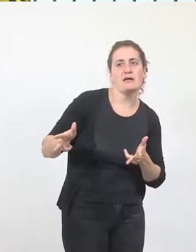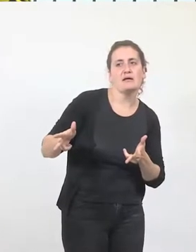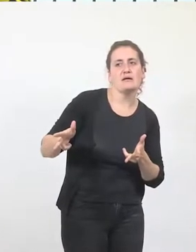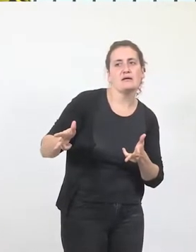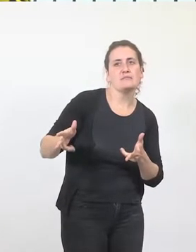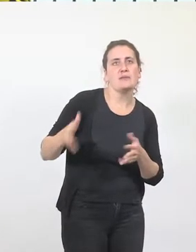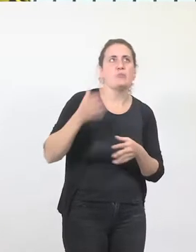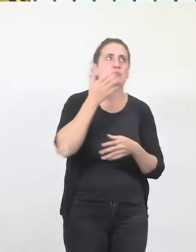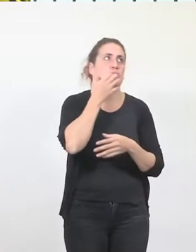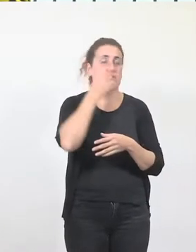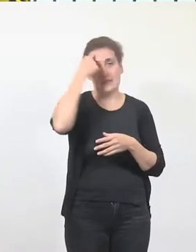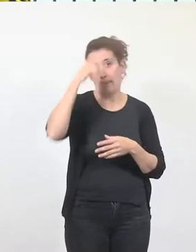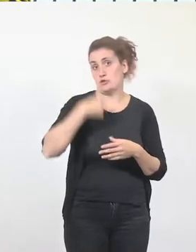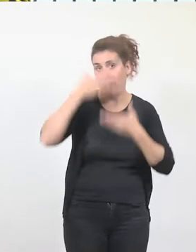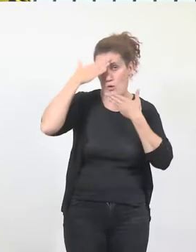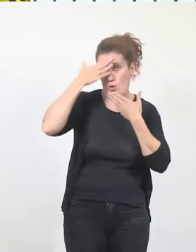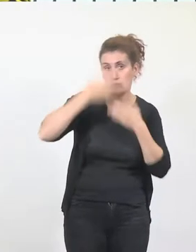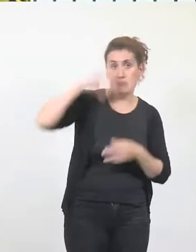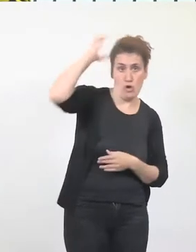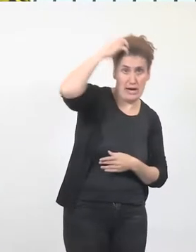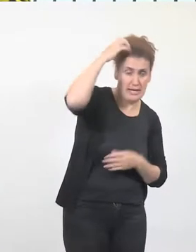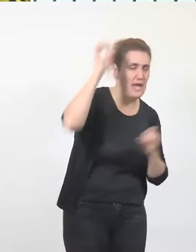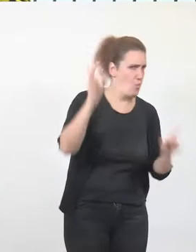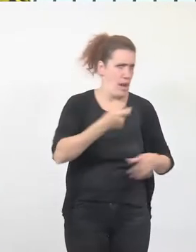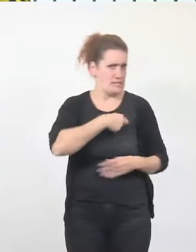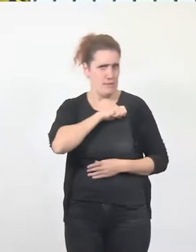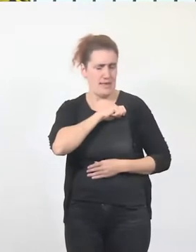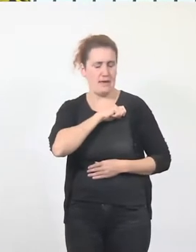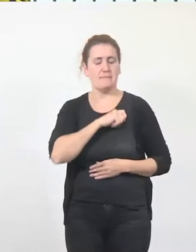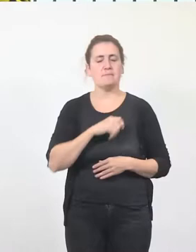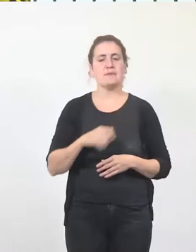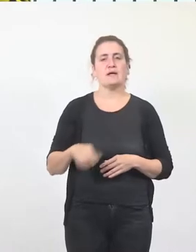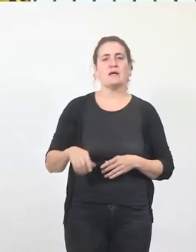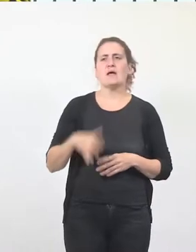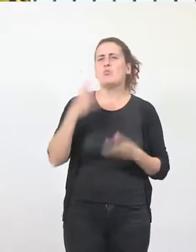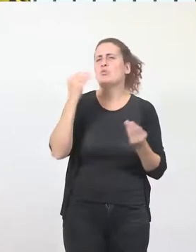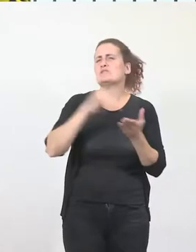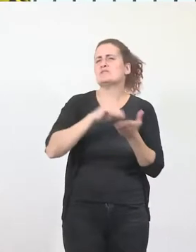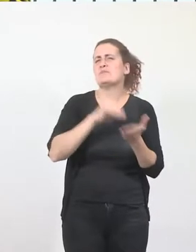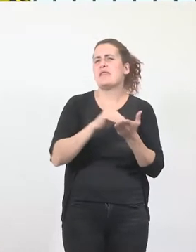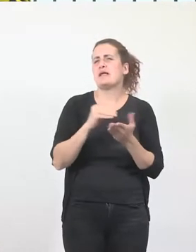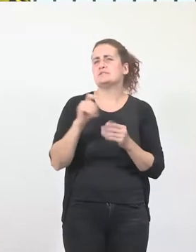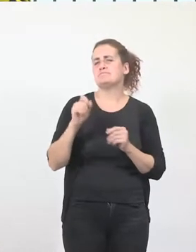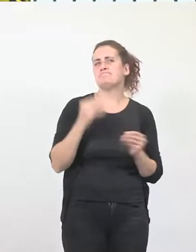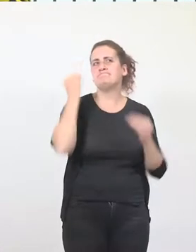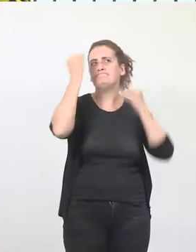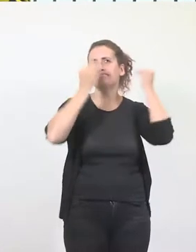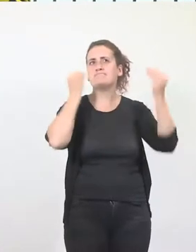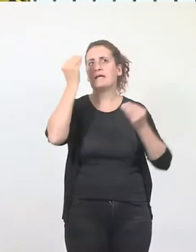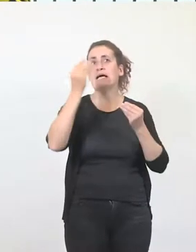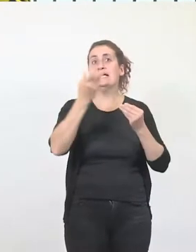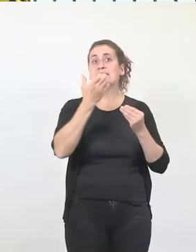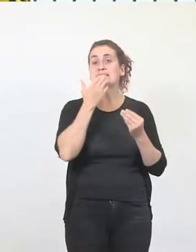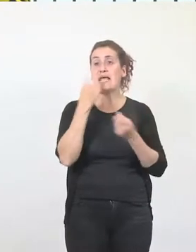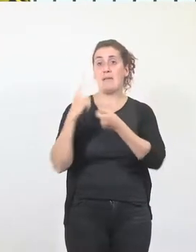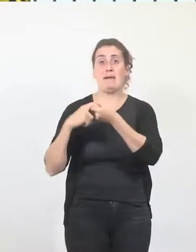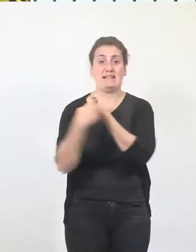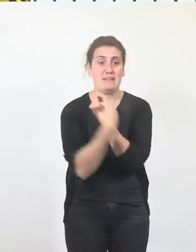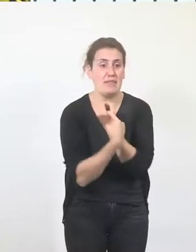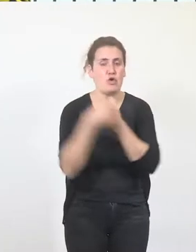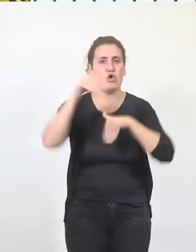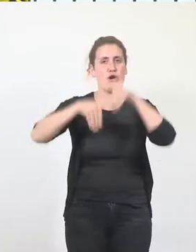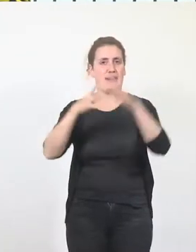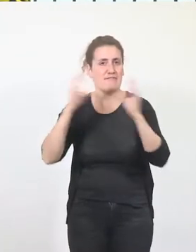país con una monarquía, lo mismo que en el caso del Estado español. Y muchas veces se plantea que si abrimos la vía a la participación,